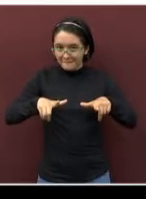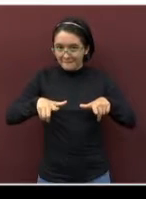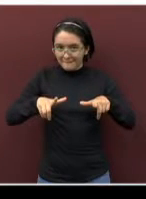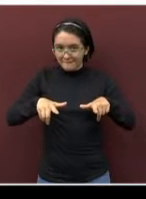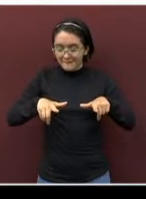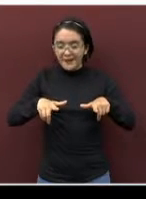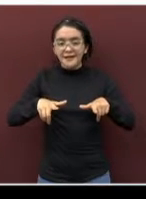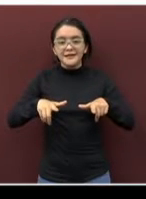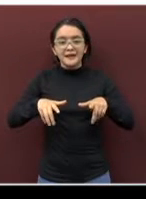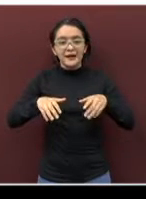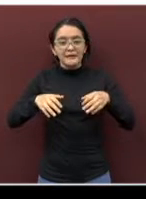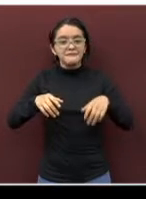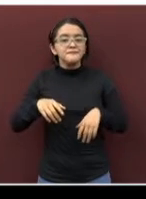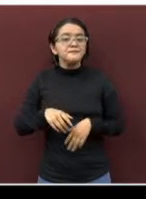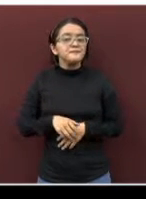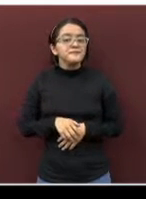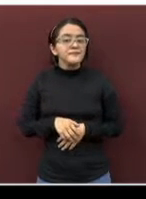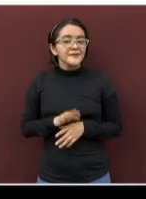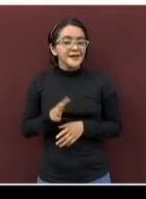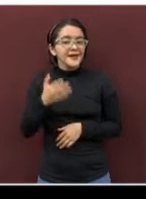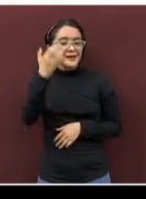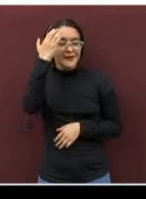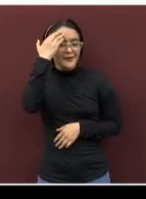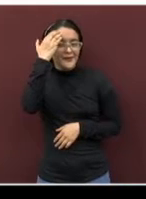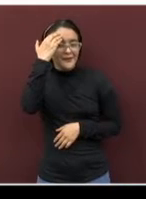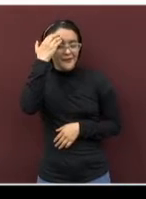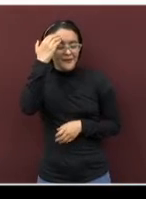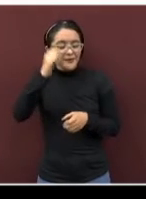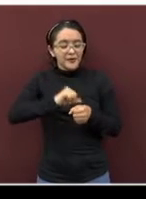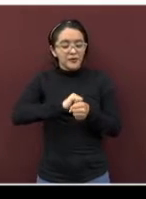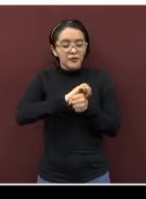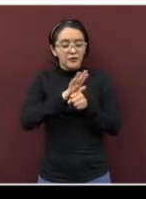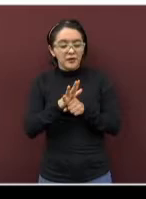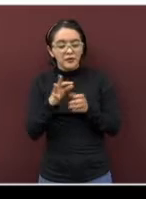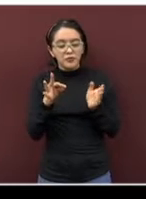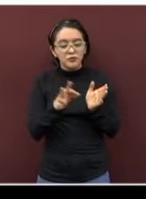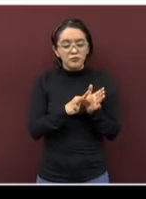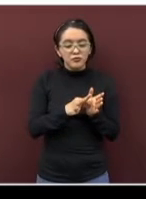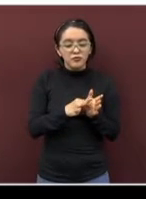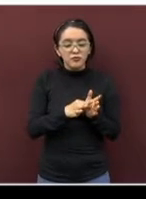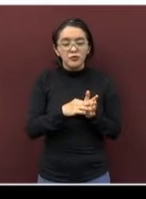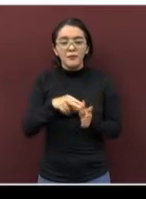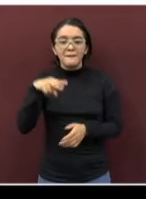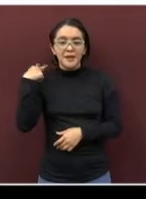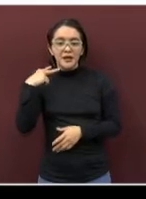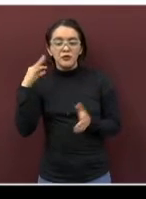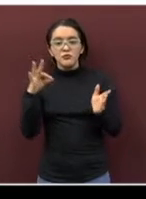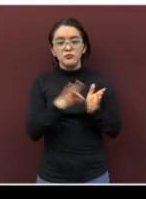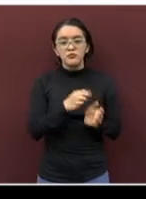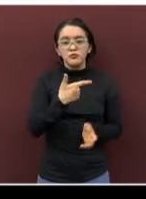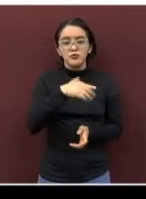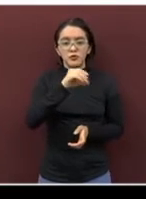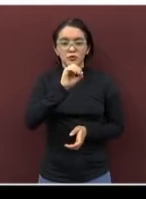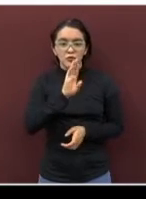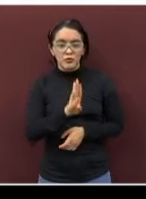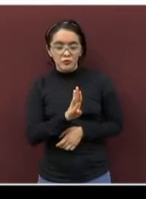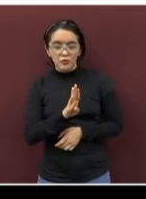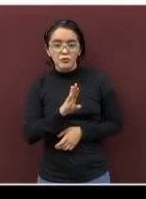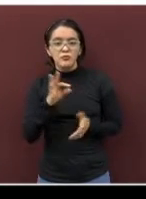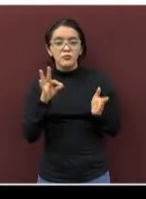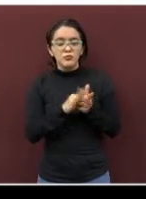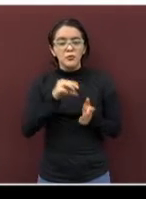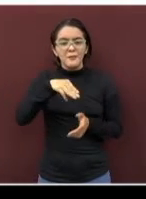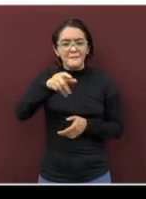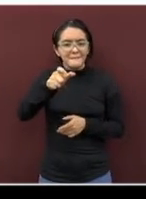la página que ustedes ya conocen coronavirus punto veracruz punto gob.mx